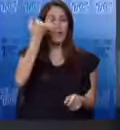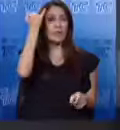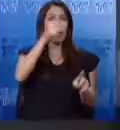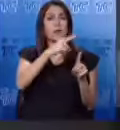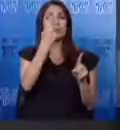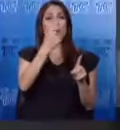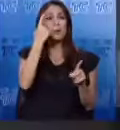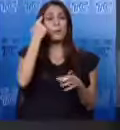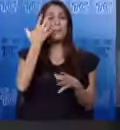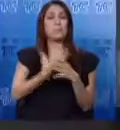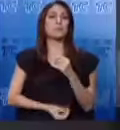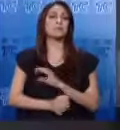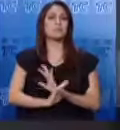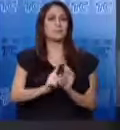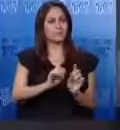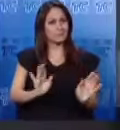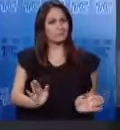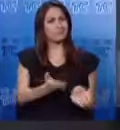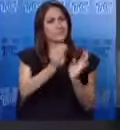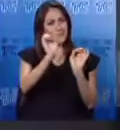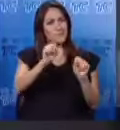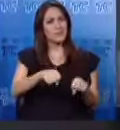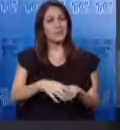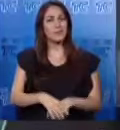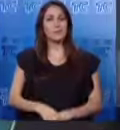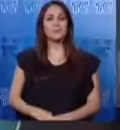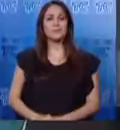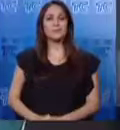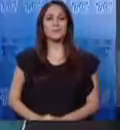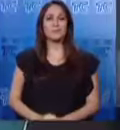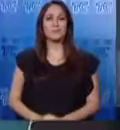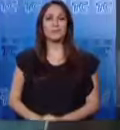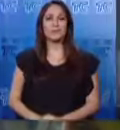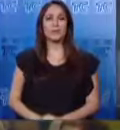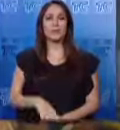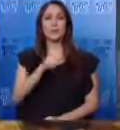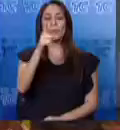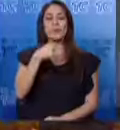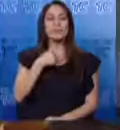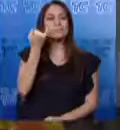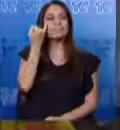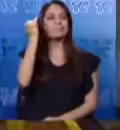Seguramente, cuando tienes una idea y vas